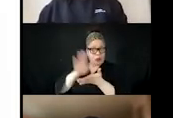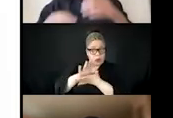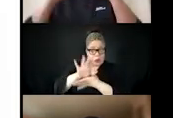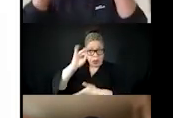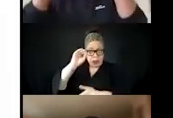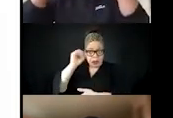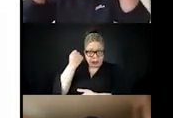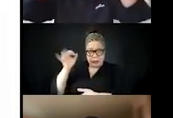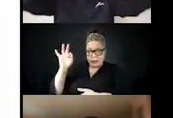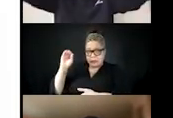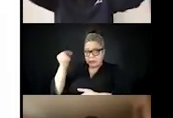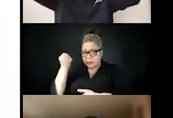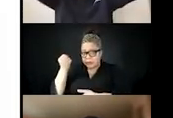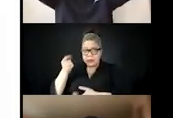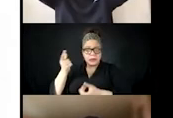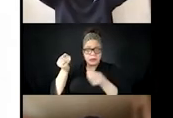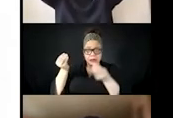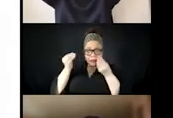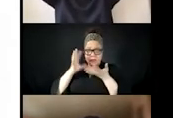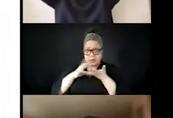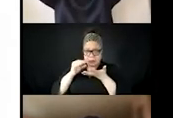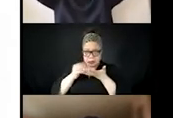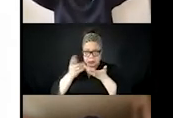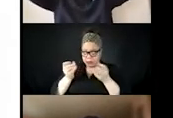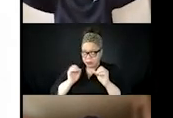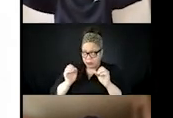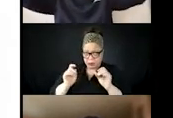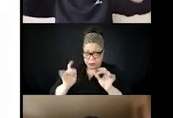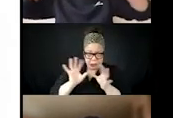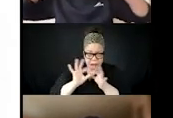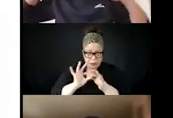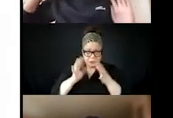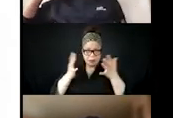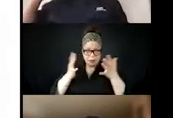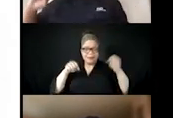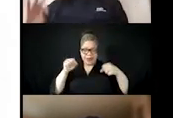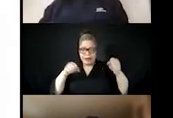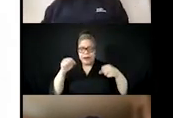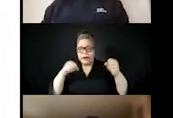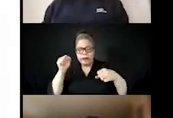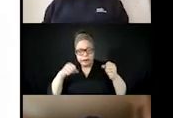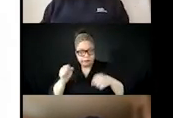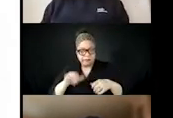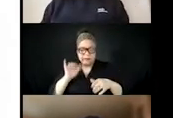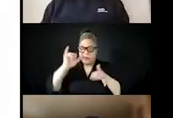aún me todavía me enseñaron esto que quizás fueron los españoles